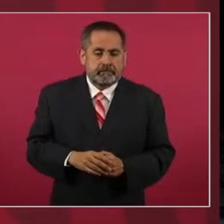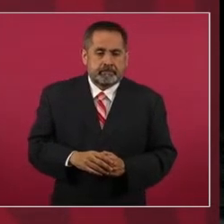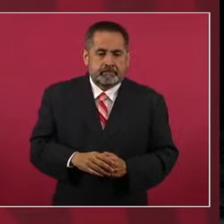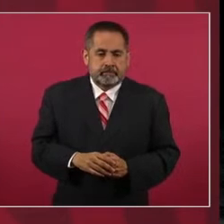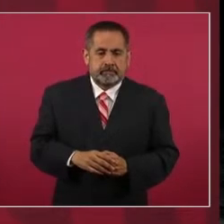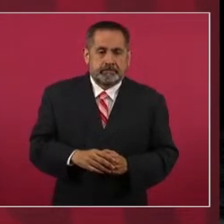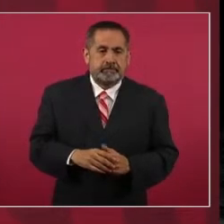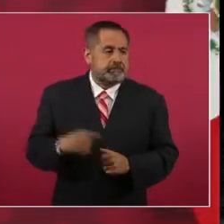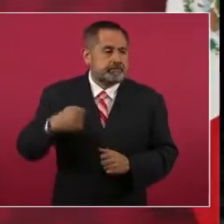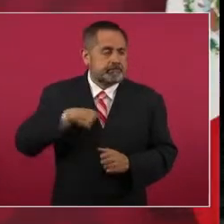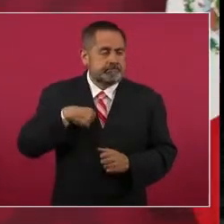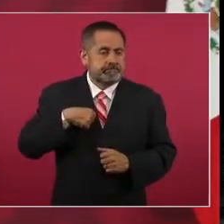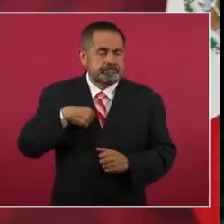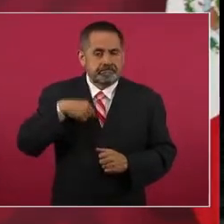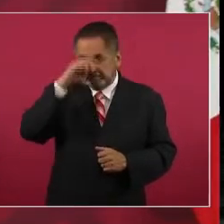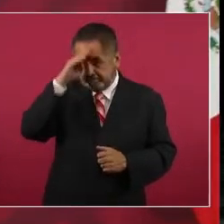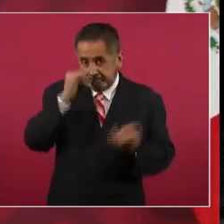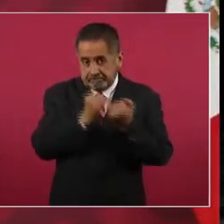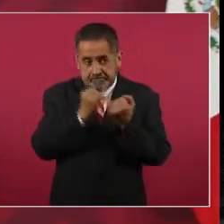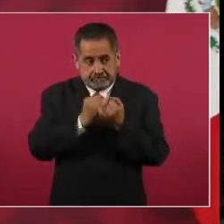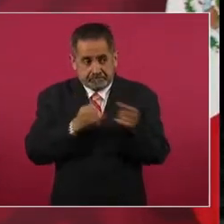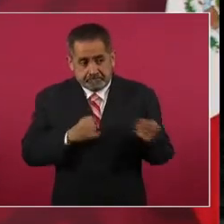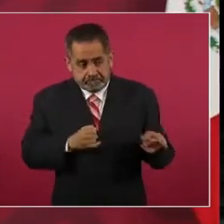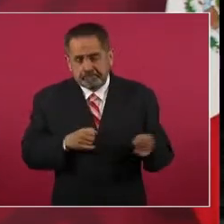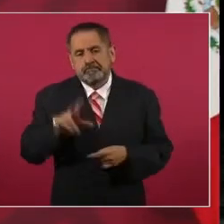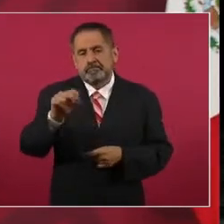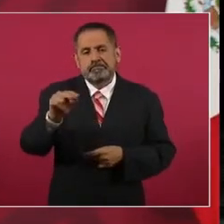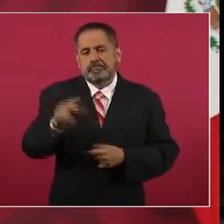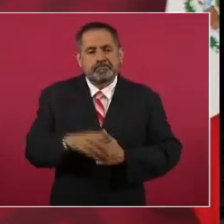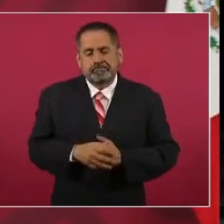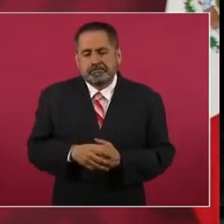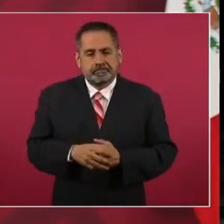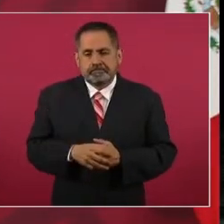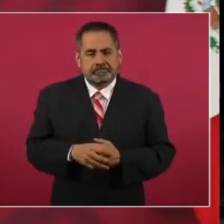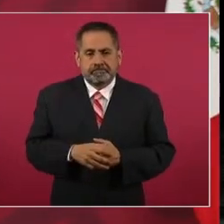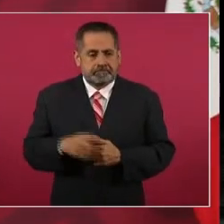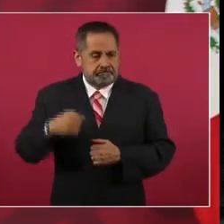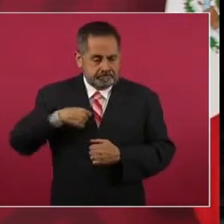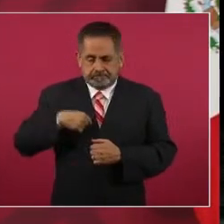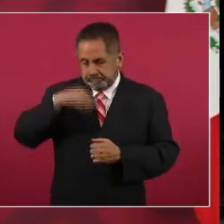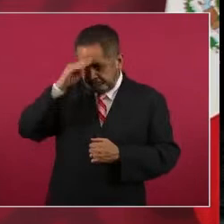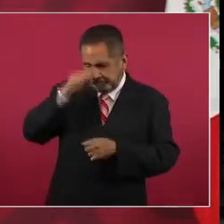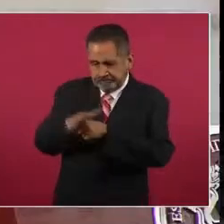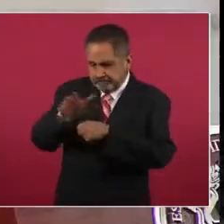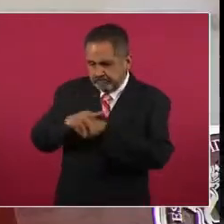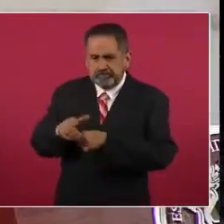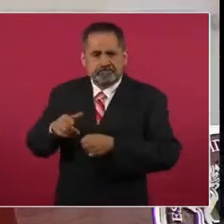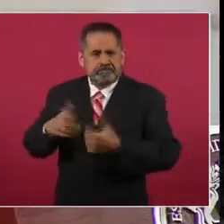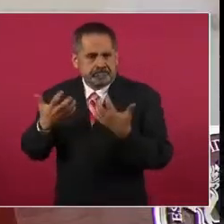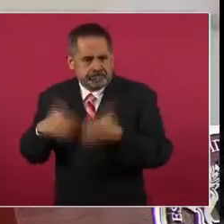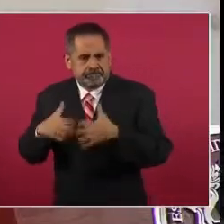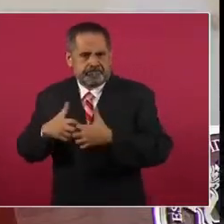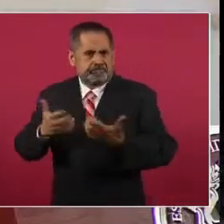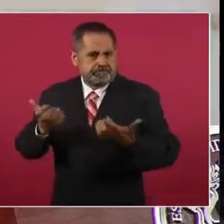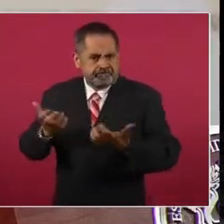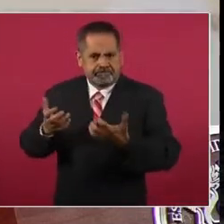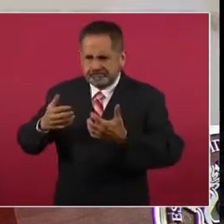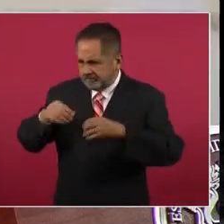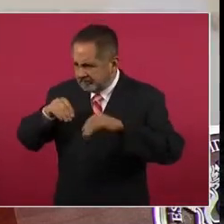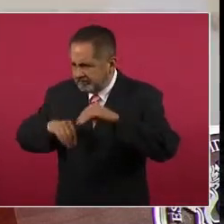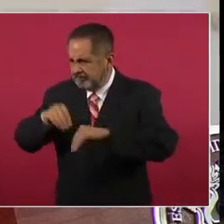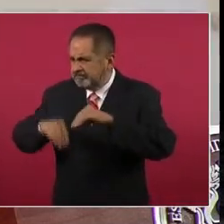nosotros no pensamos así nosotros prestamos que hay que hacer autosuficientes que producir en méxico lo que